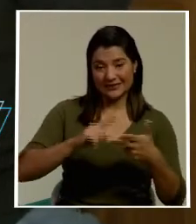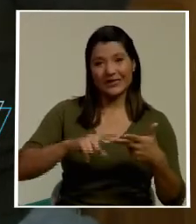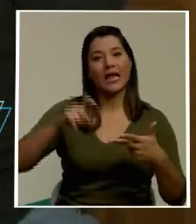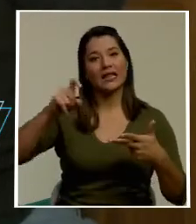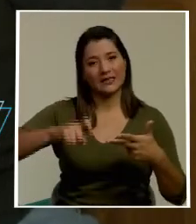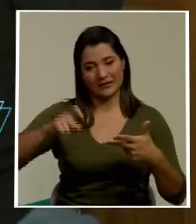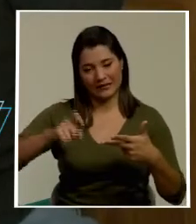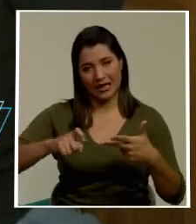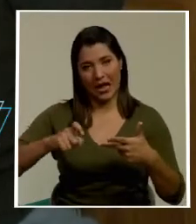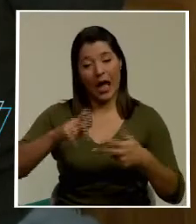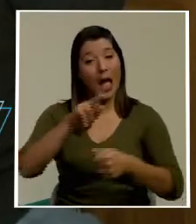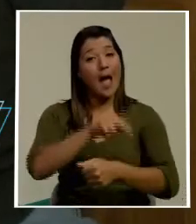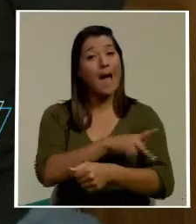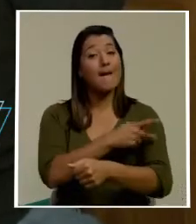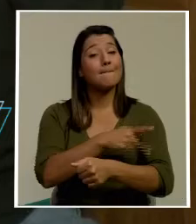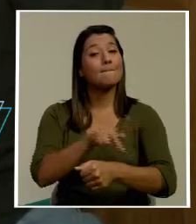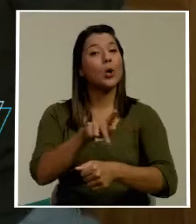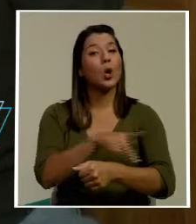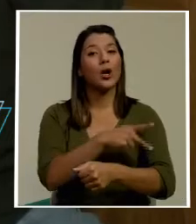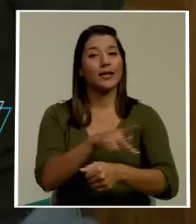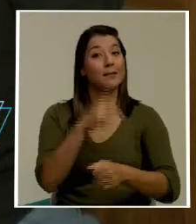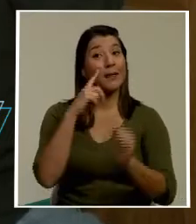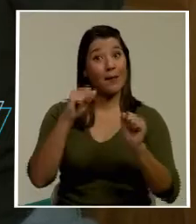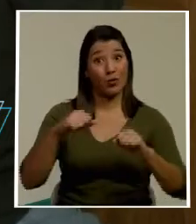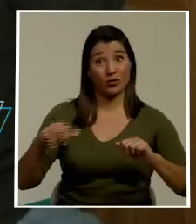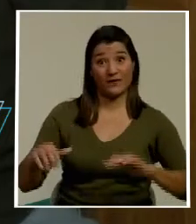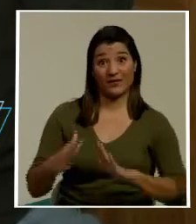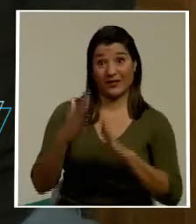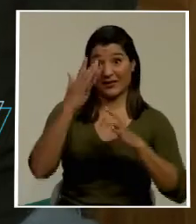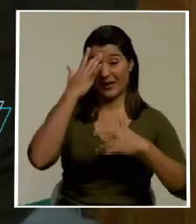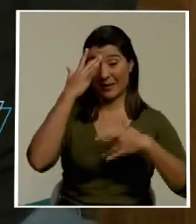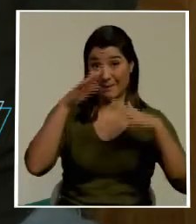poetas para sobrevivir a la pandemia.